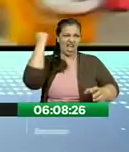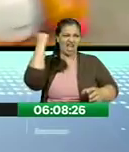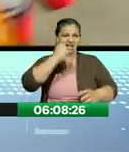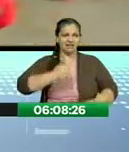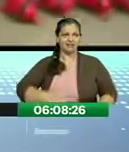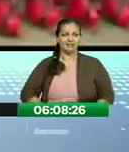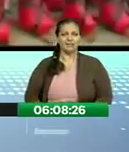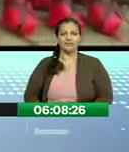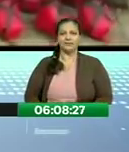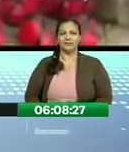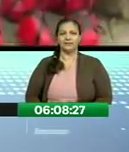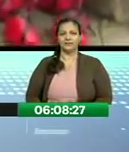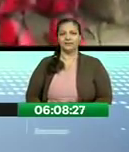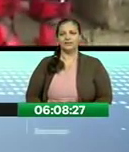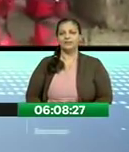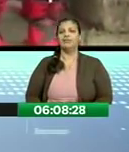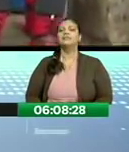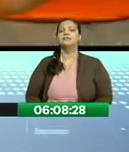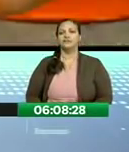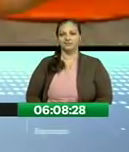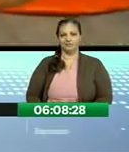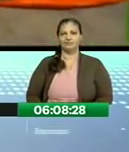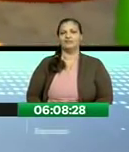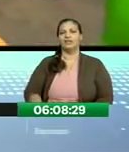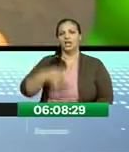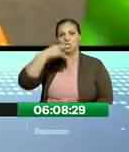mí me gusta el muñeco diabólico.